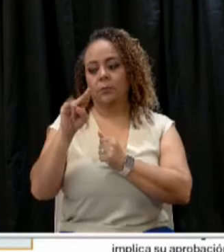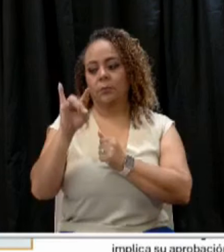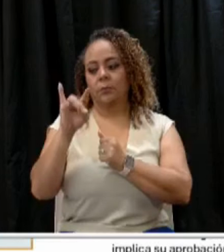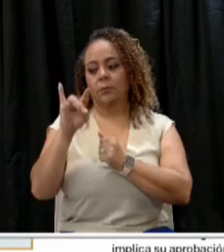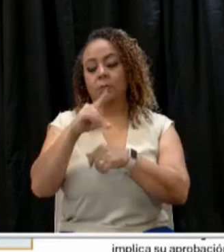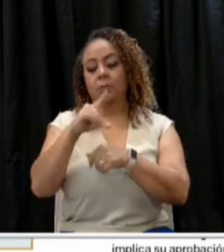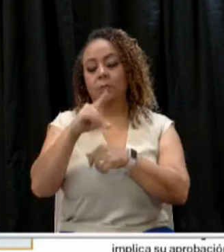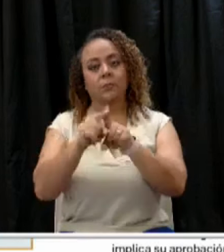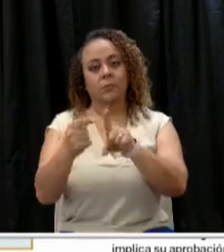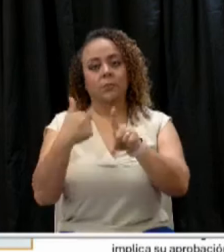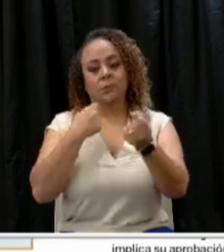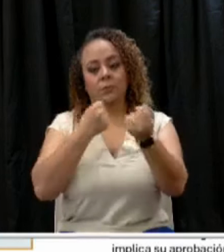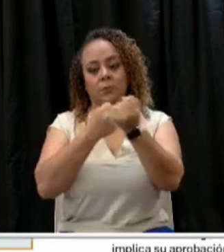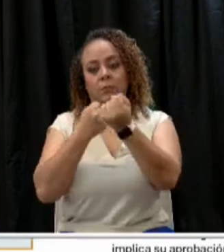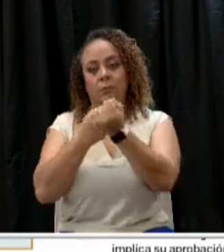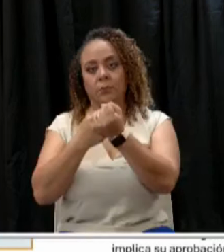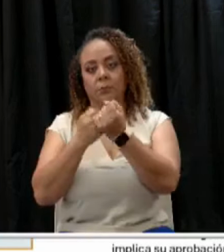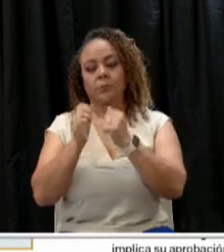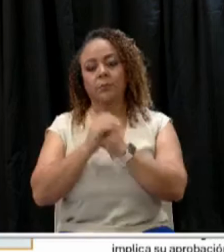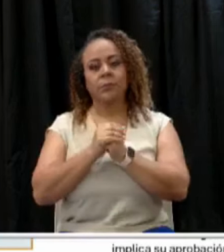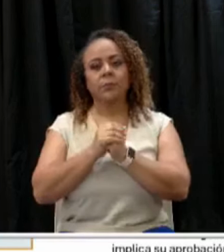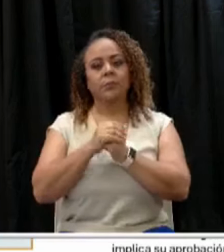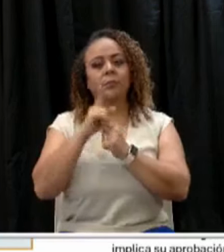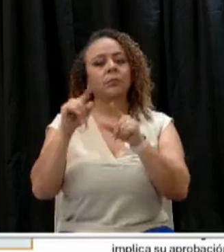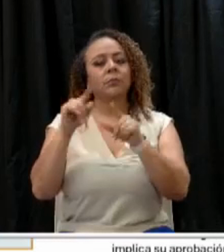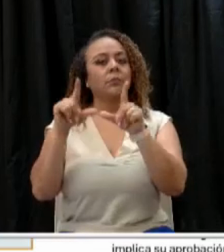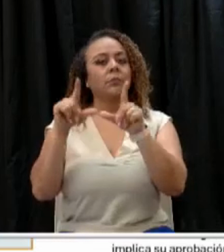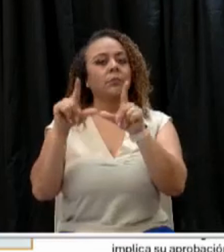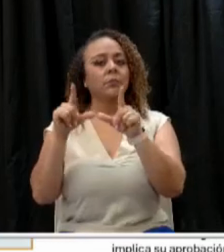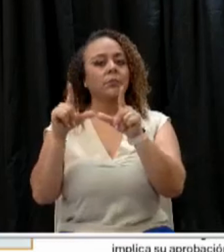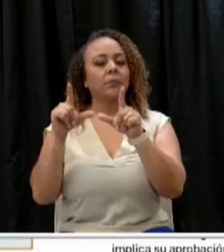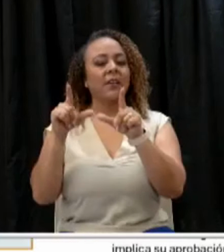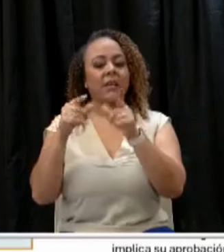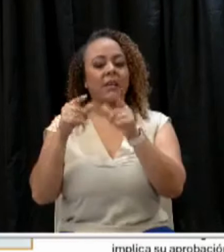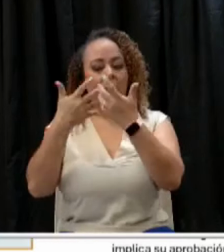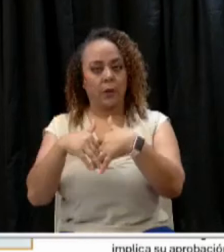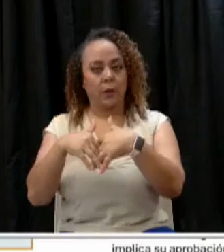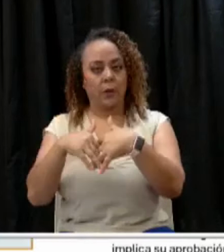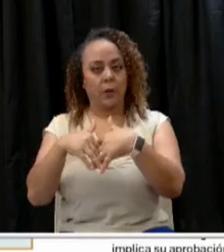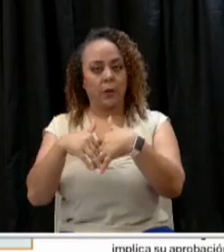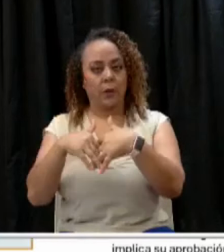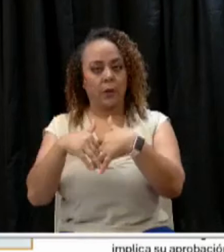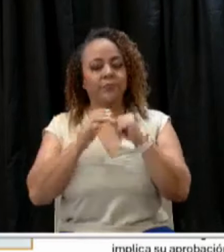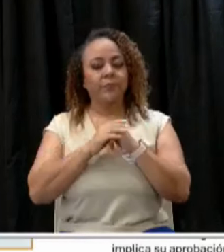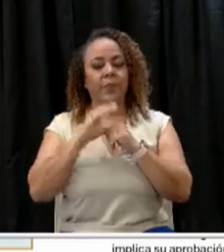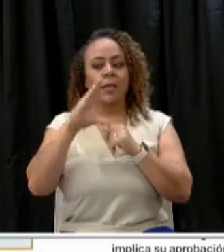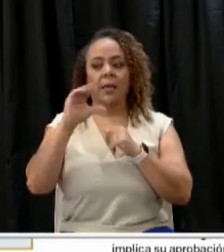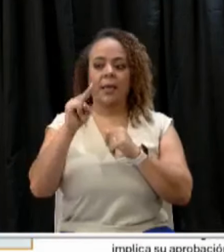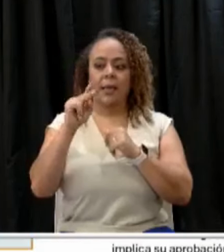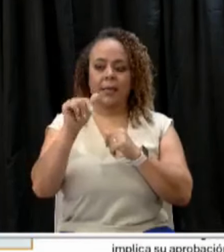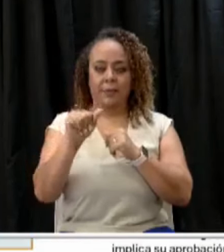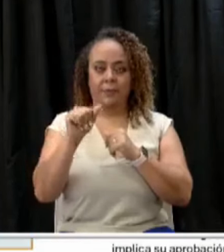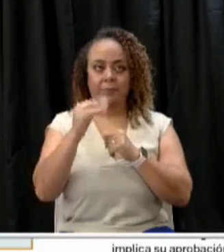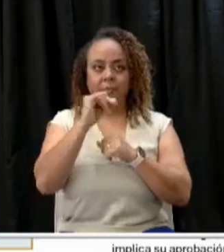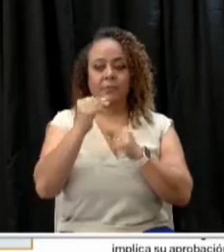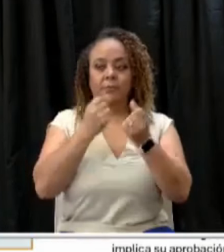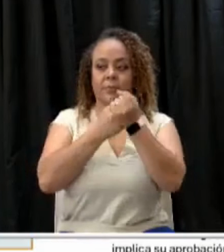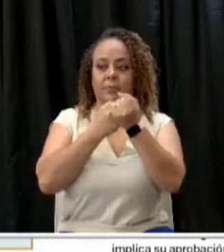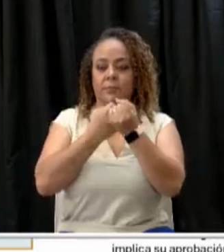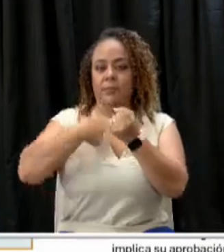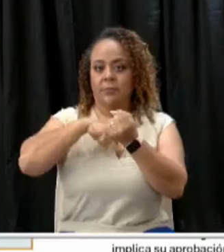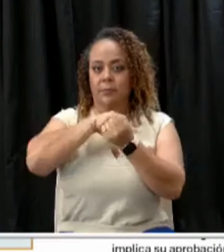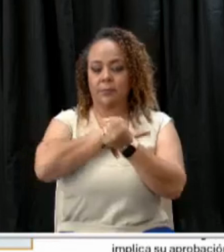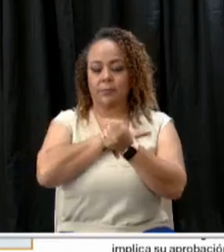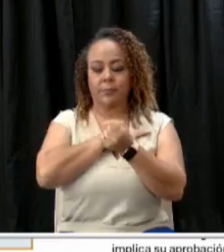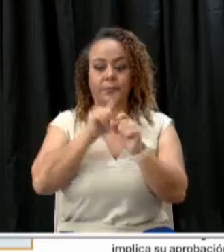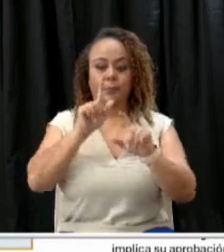también contamos con el apoyo de Bonsucro, que es una certificadora de sostenibilidad en caña y el cual ha apoyado